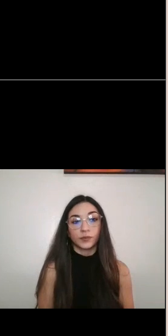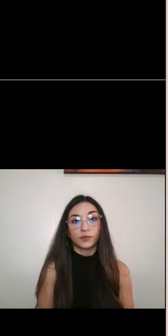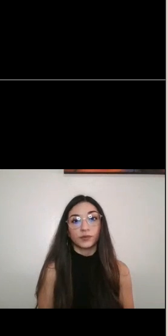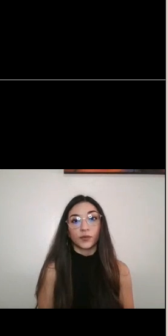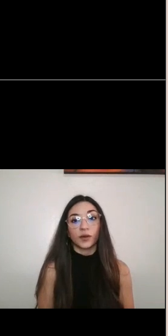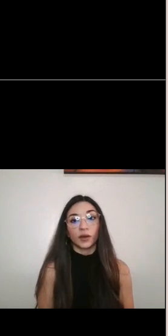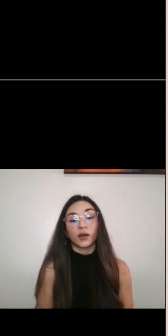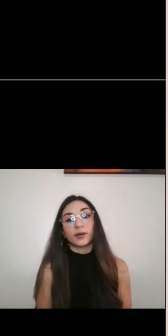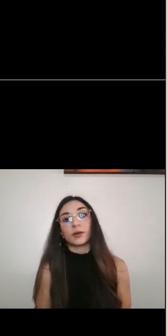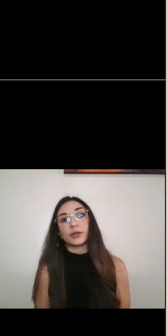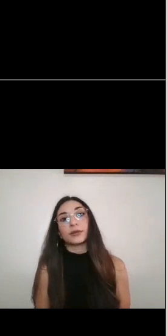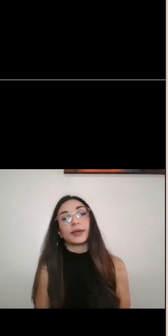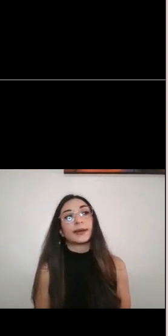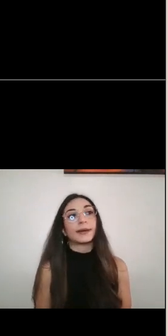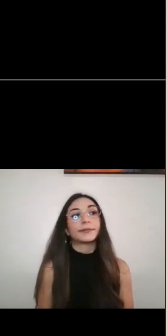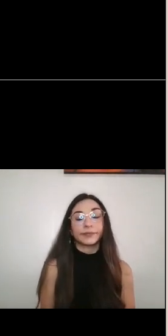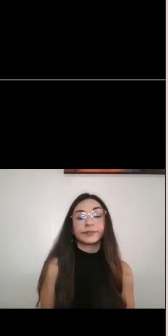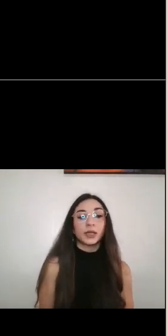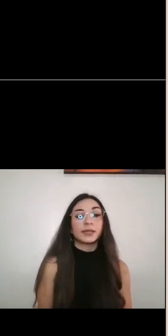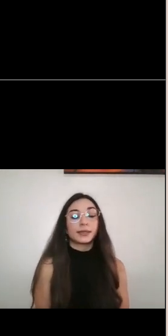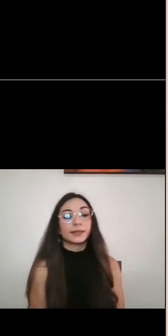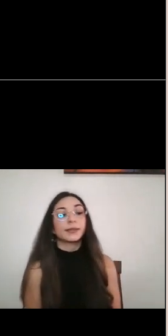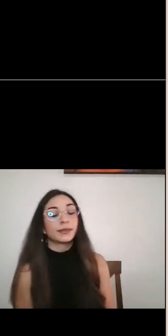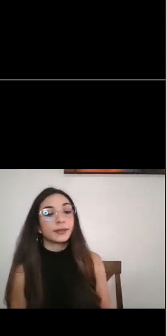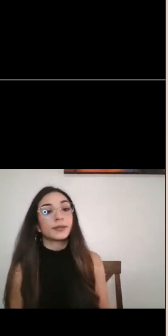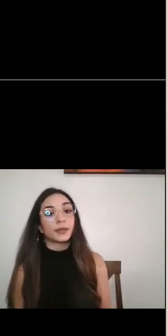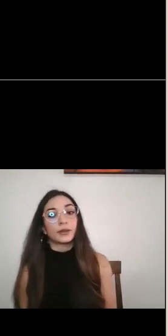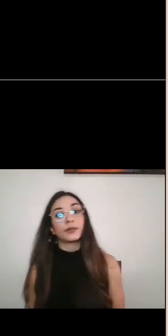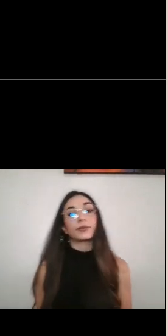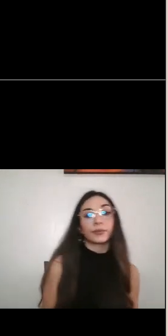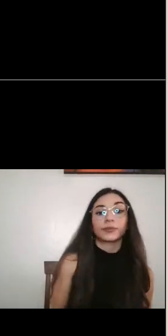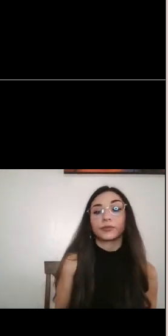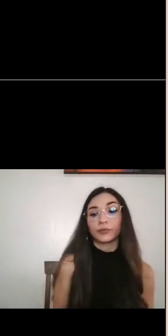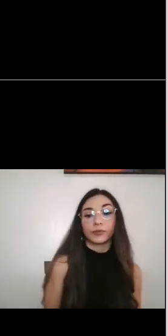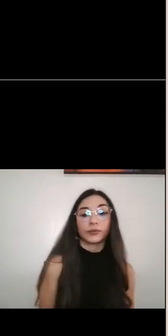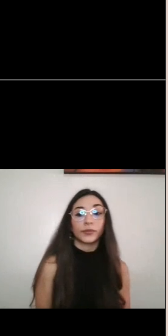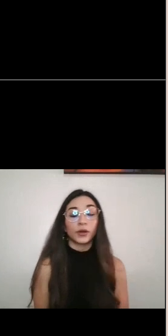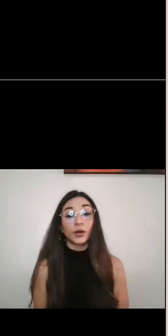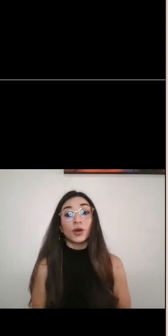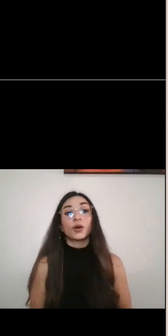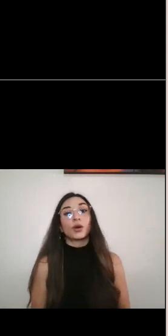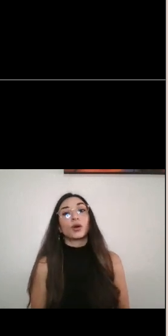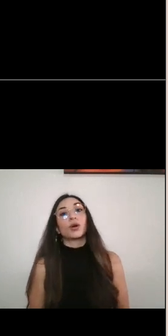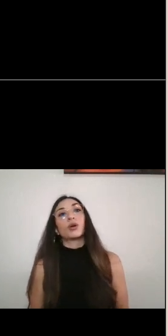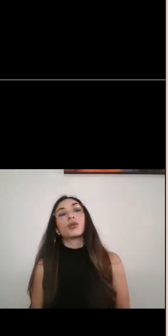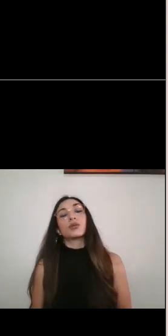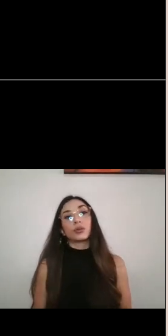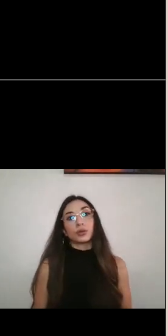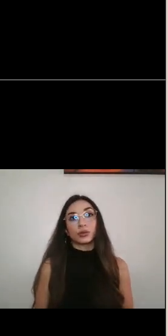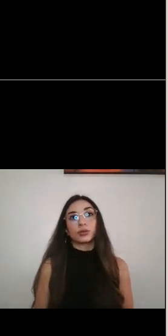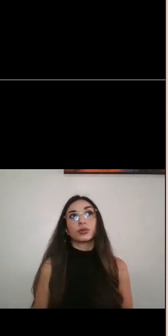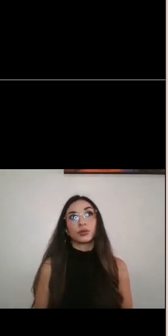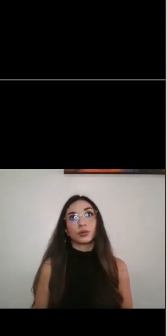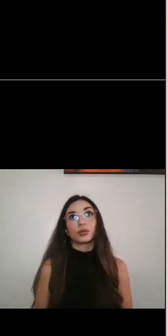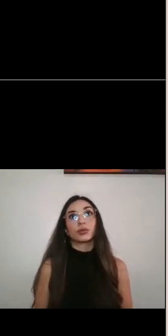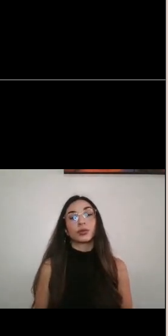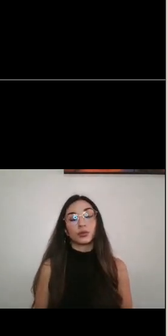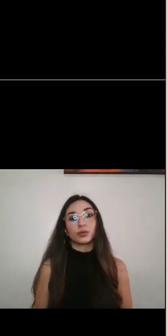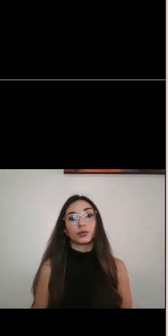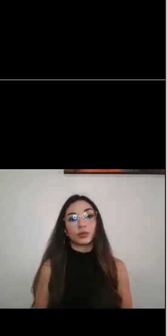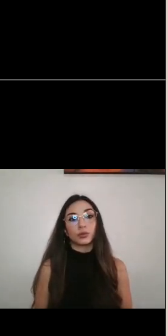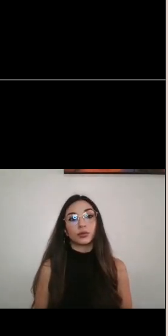en la audición. Causa auditiva. Es importante esos exámenes a través del tiempo, ¿verdad? No solamente ya le hicimos yo cuando estoy en